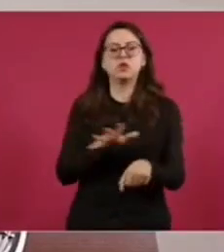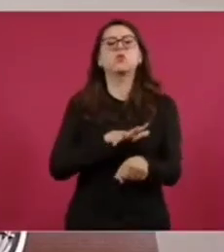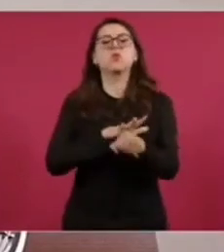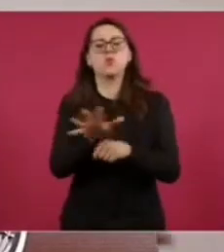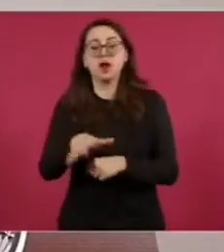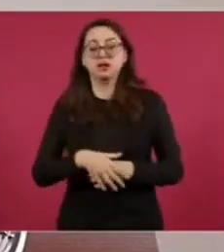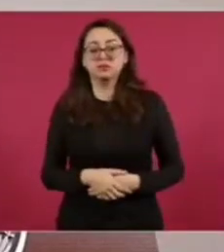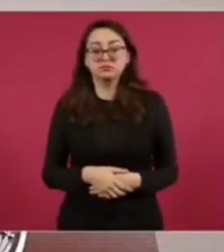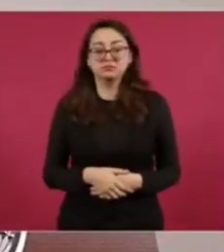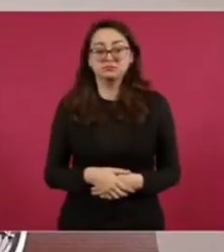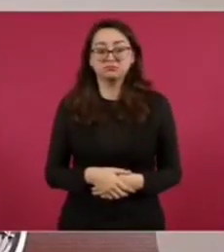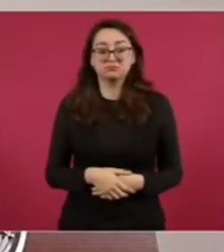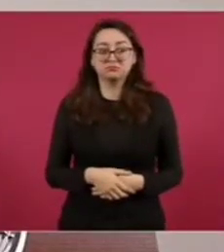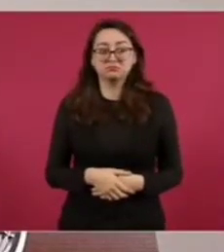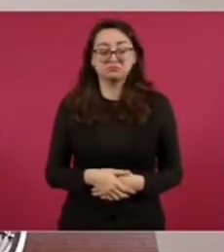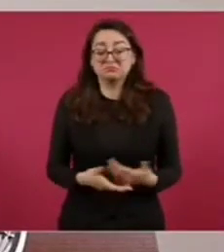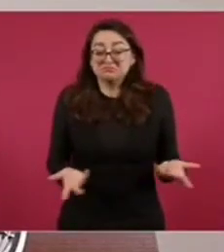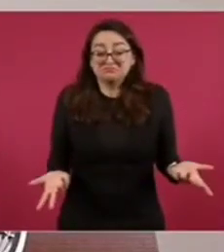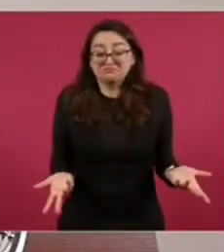Nada.